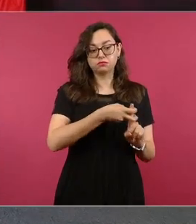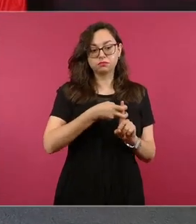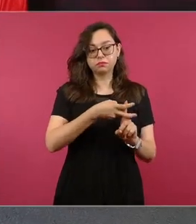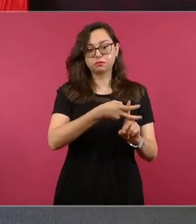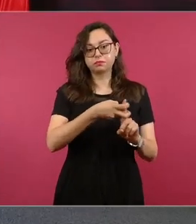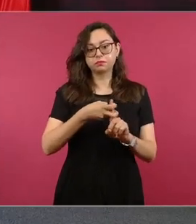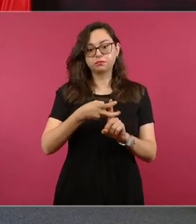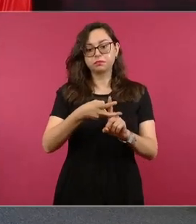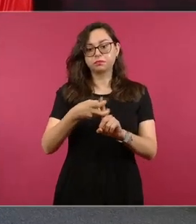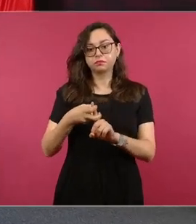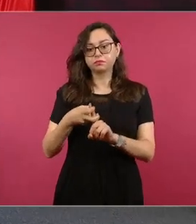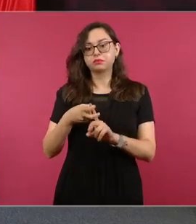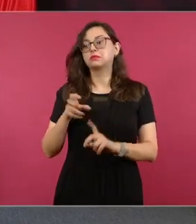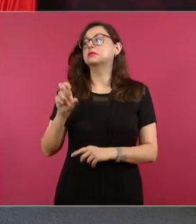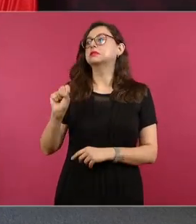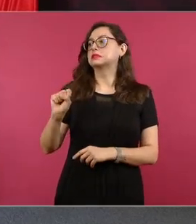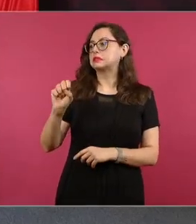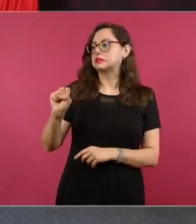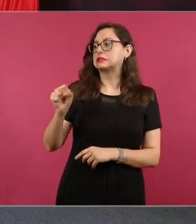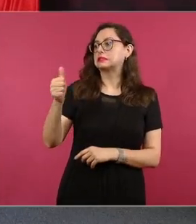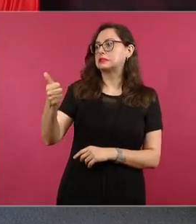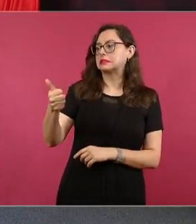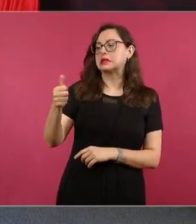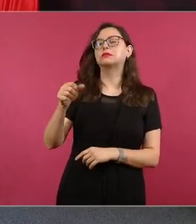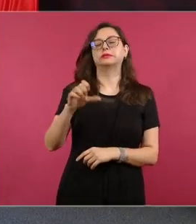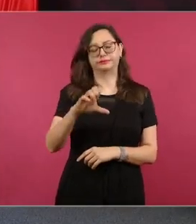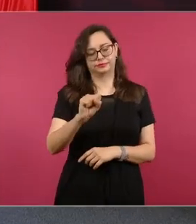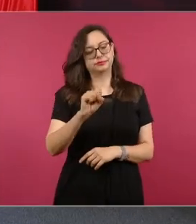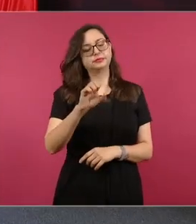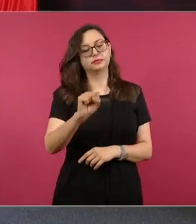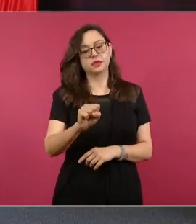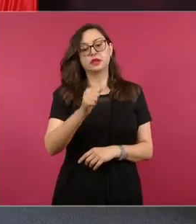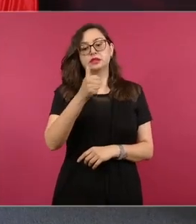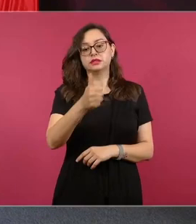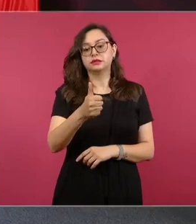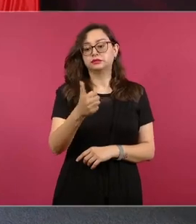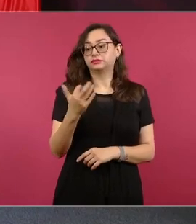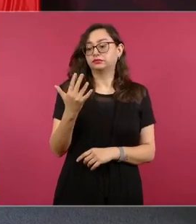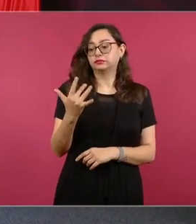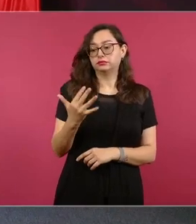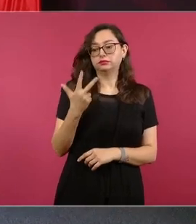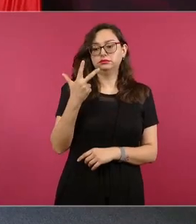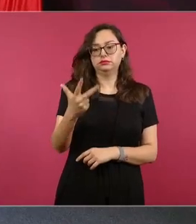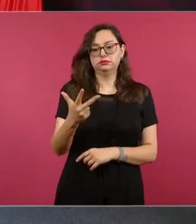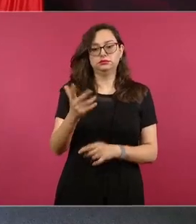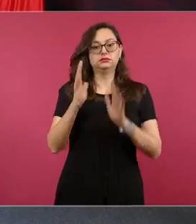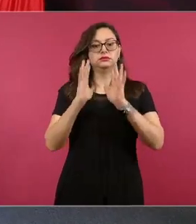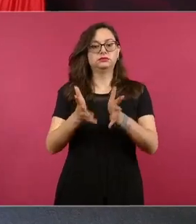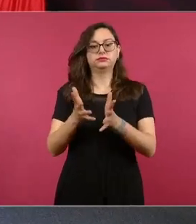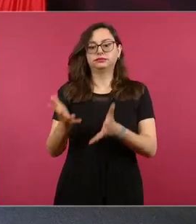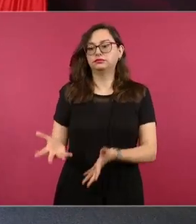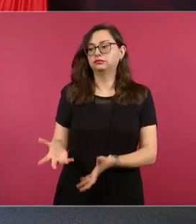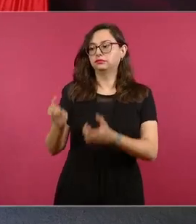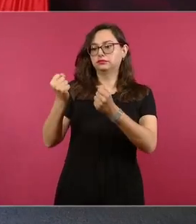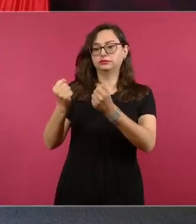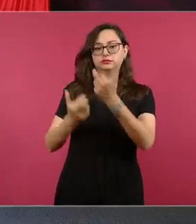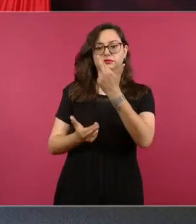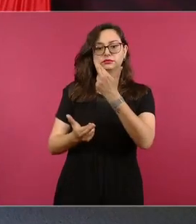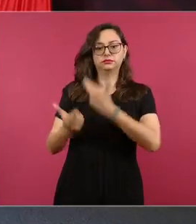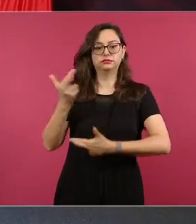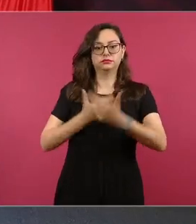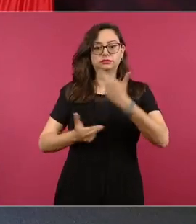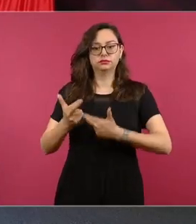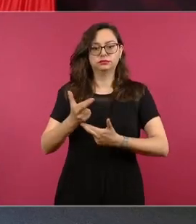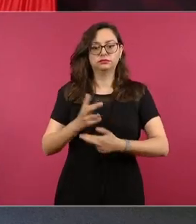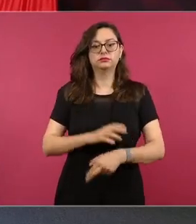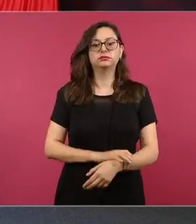66 y ya hay 58 localizados faltan 8